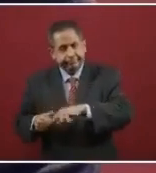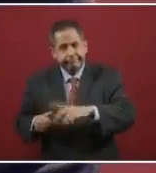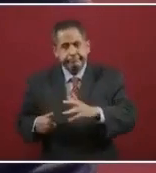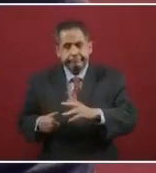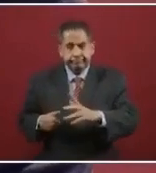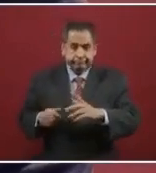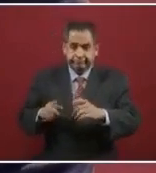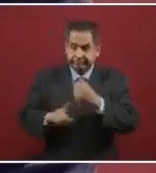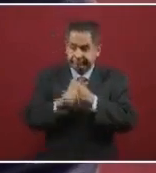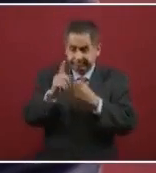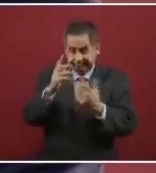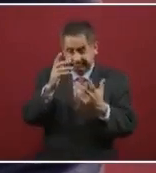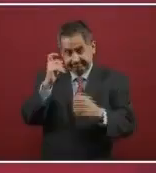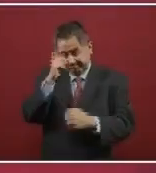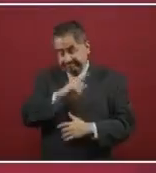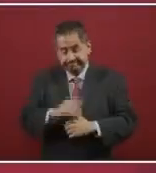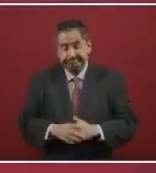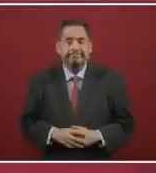serio,